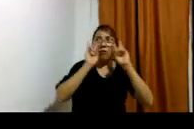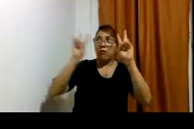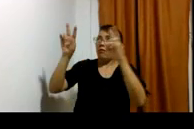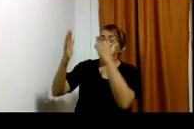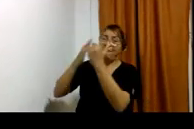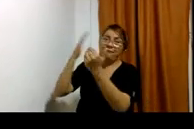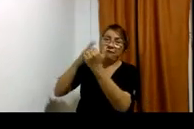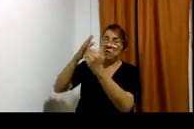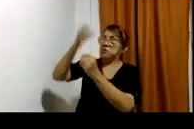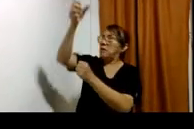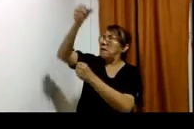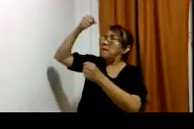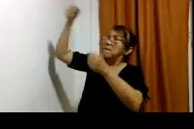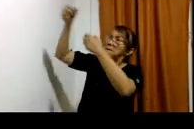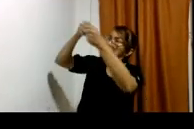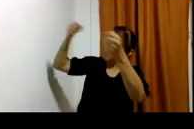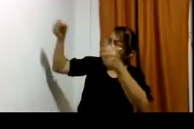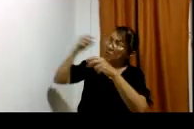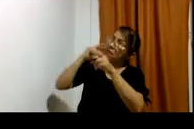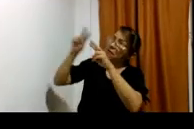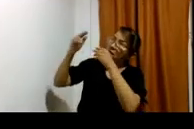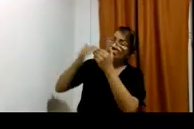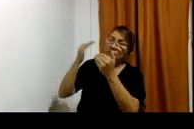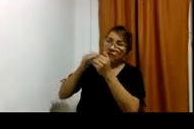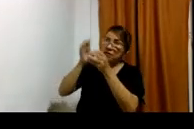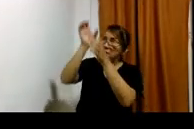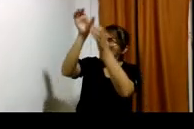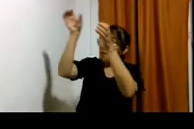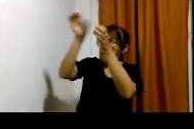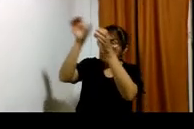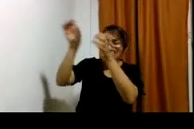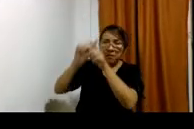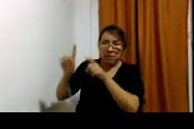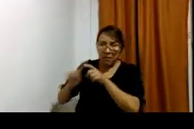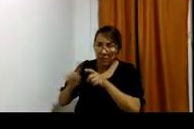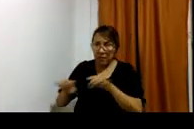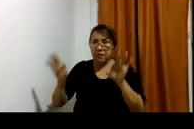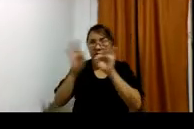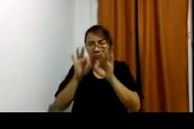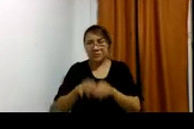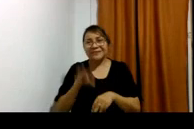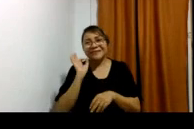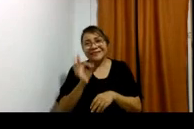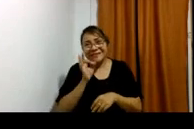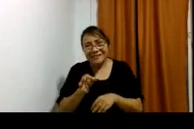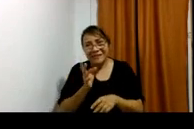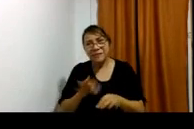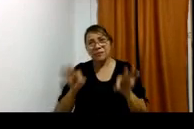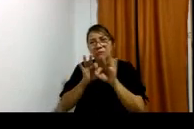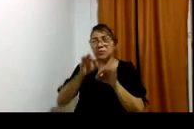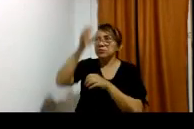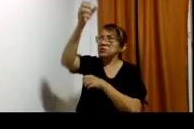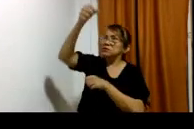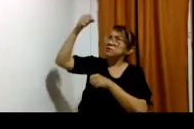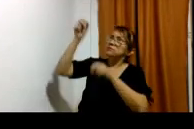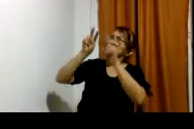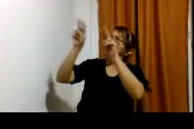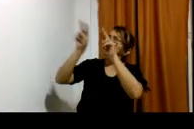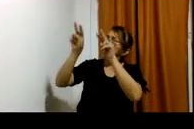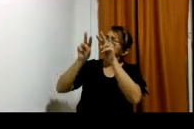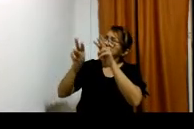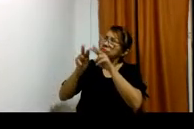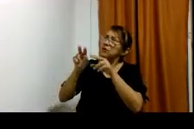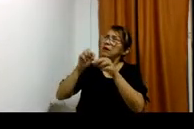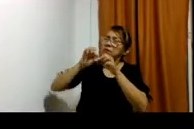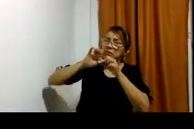crucial controlar su uso mediante registros para evaluar y mejorar los suministros. Siempre hay que estarlo chequeando, sí, para verificar